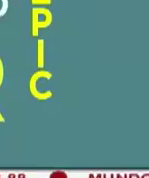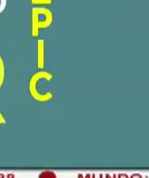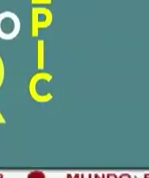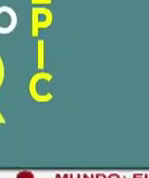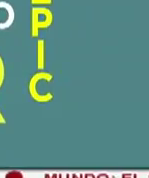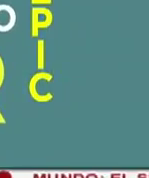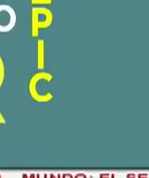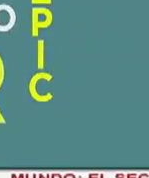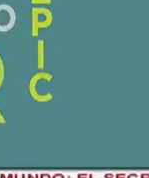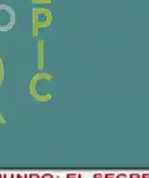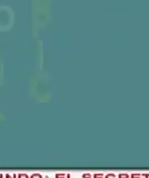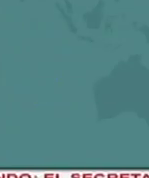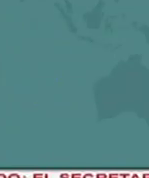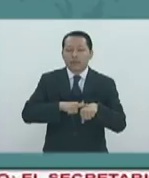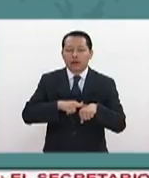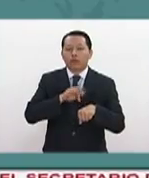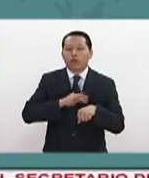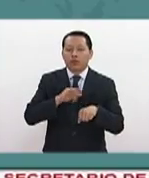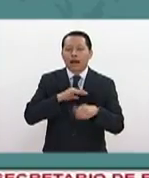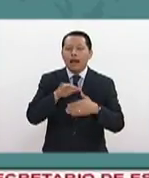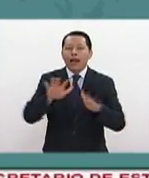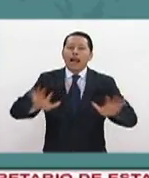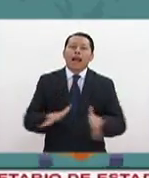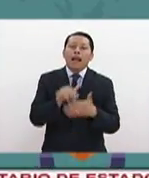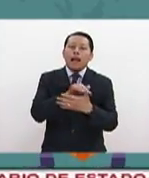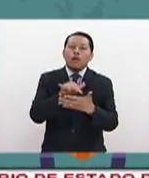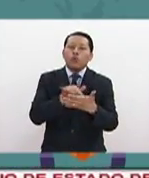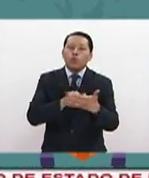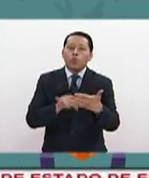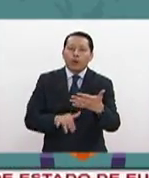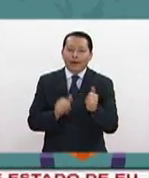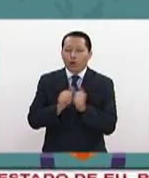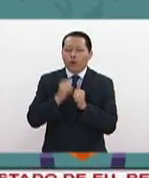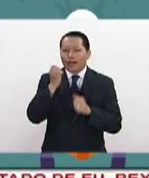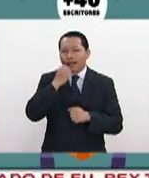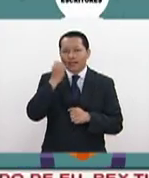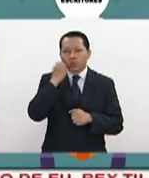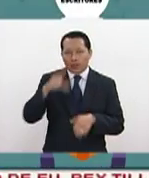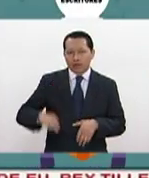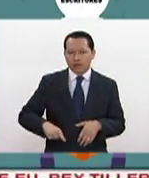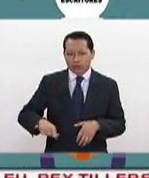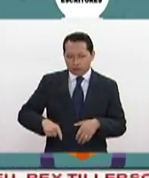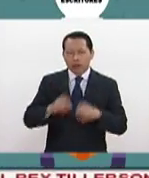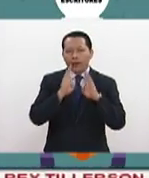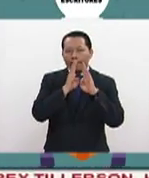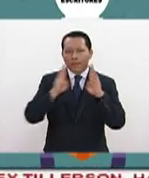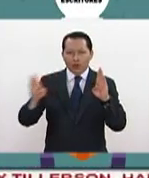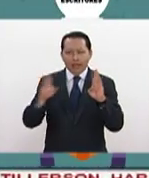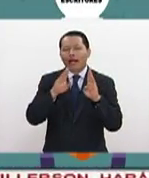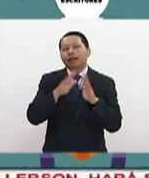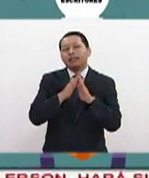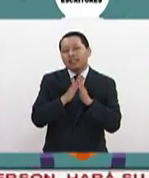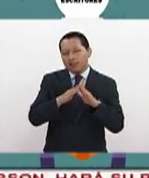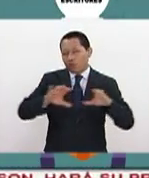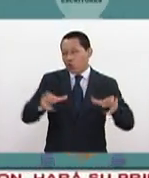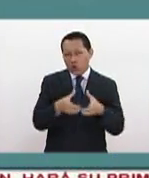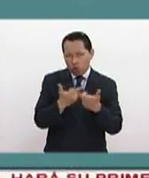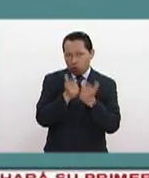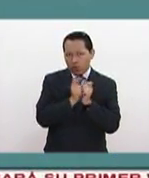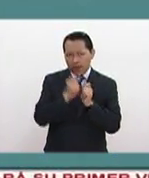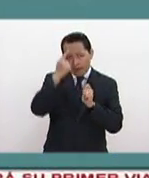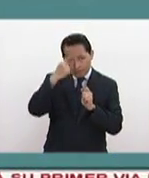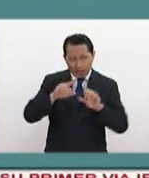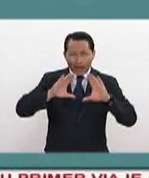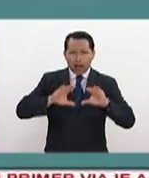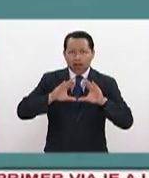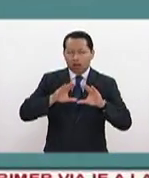El festival es un proyecto de promoción de lectura que trabaja de la mano con escuelas públicas, bibliotecas y libroclubes, con el propósito de